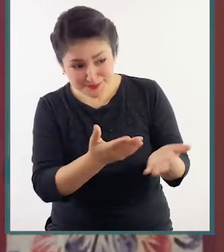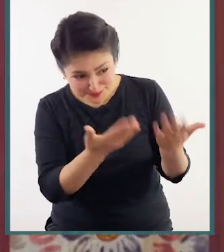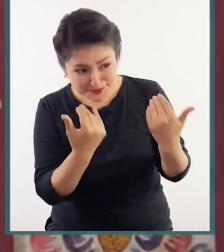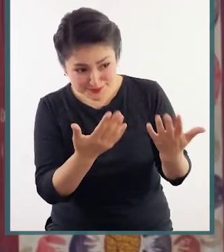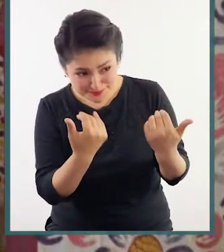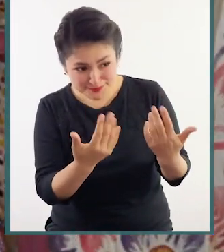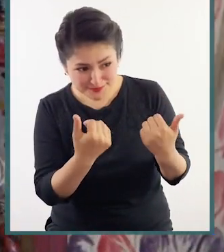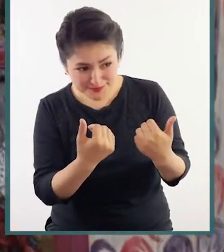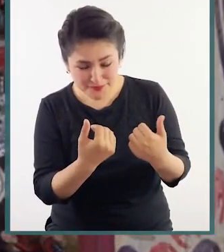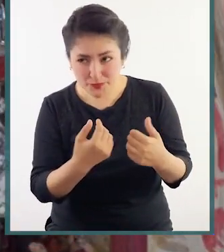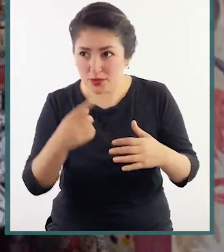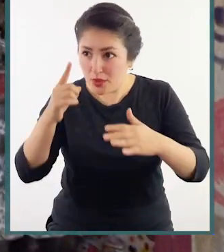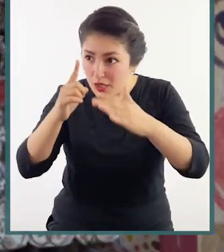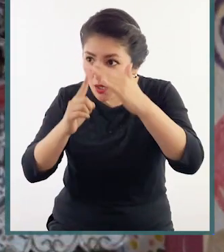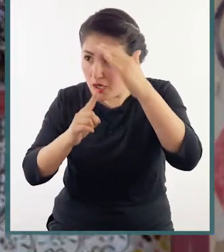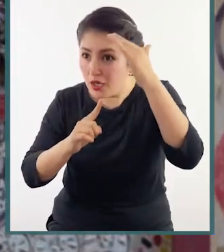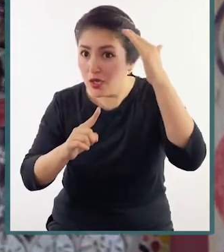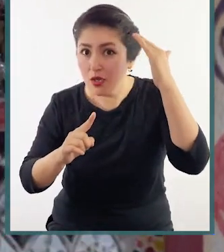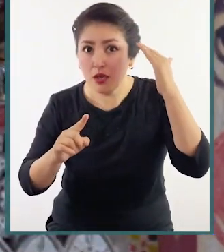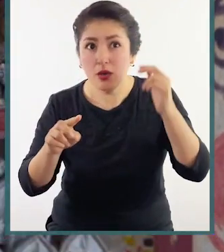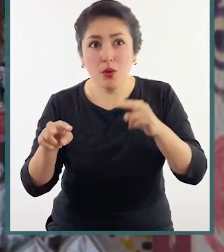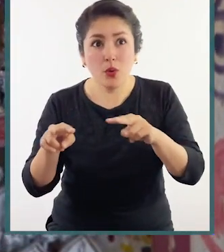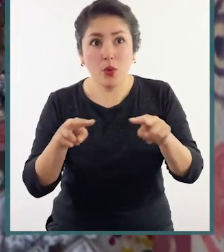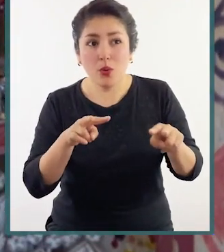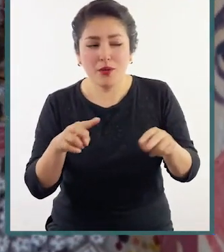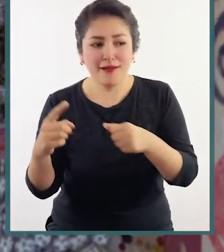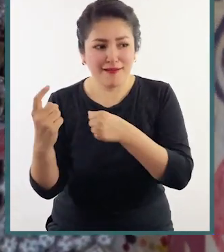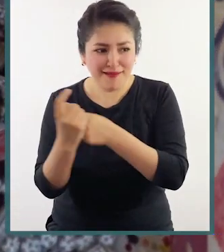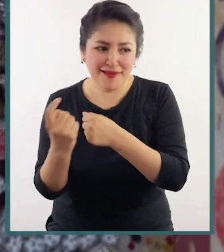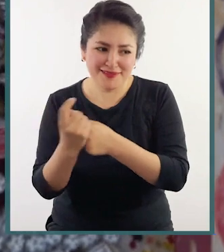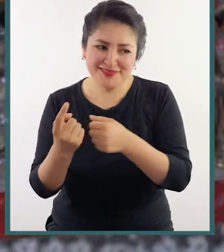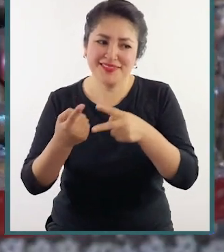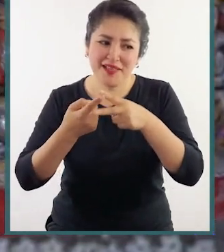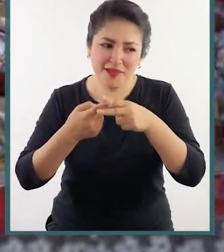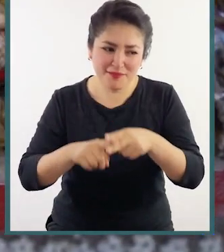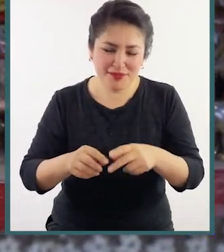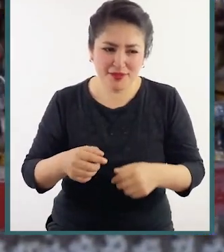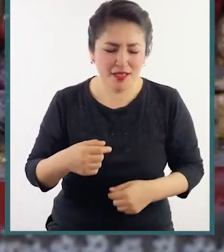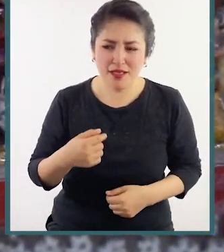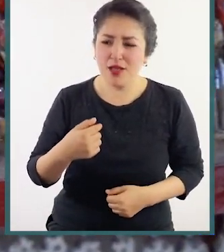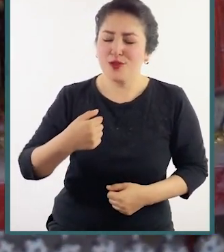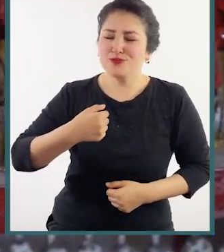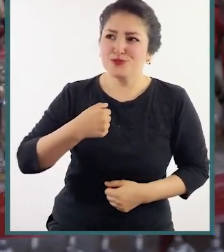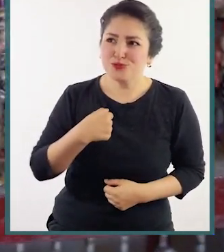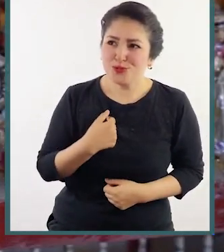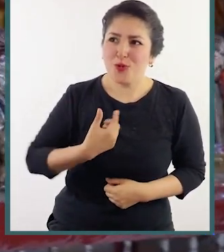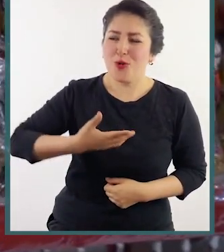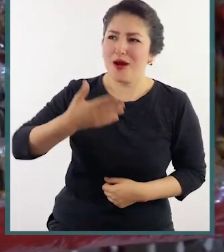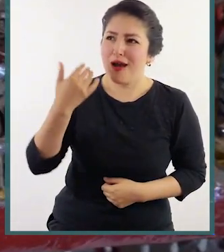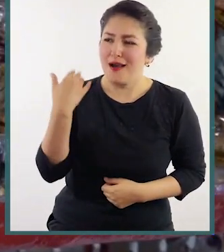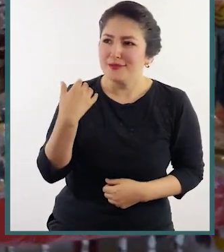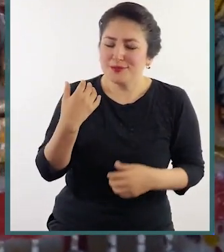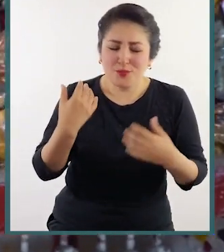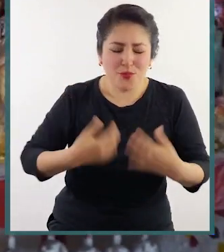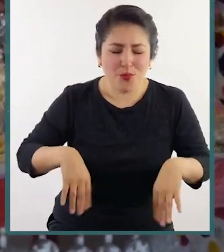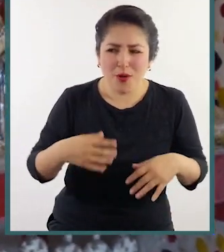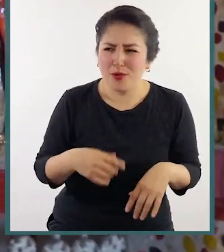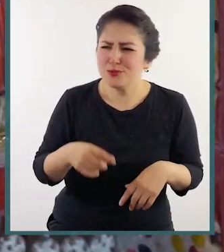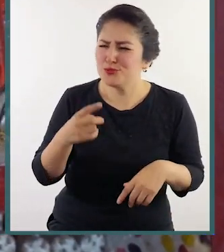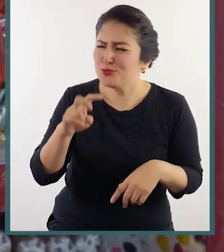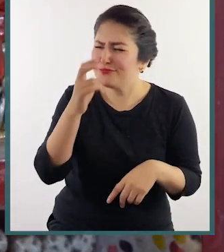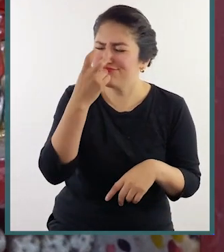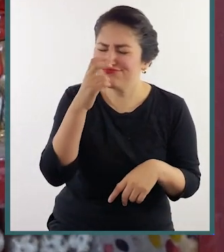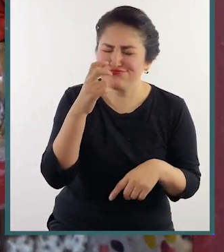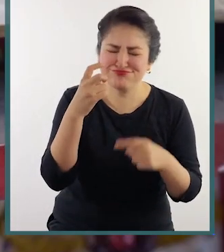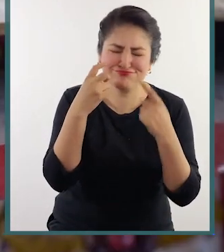le invita a pasar, y desde ese momento él aprende a hacer los retablos. Era la curiosidad más grande que yo quería estar ahí.